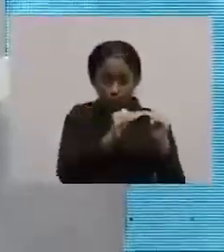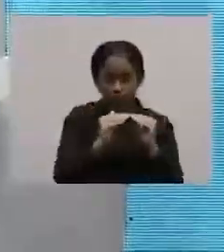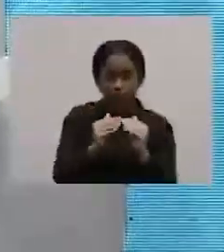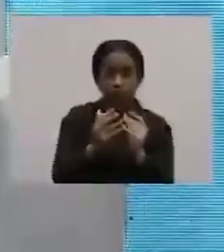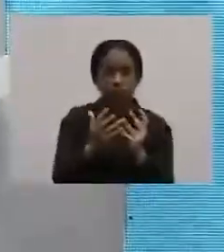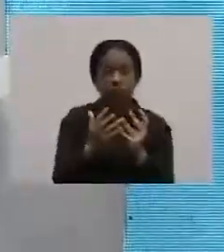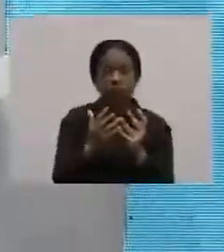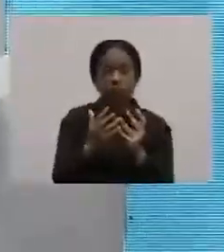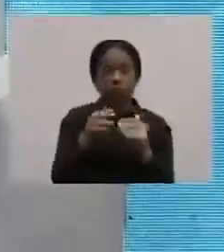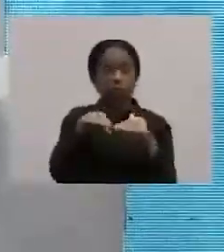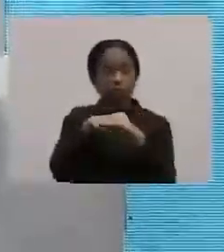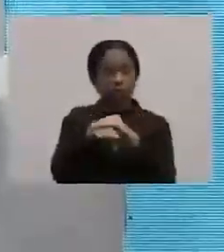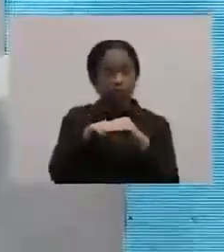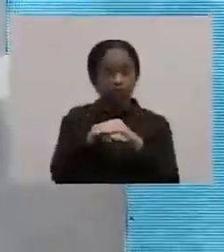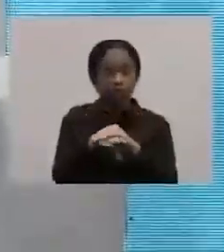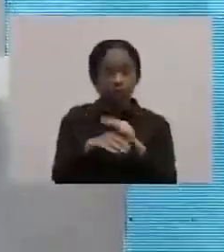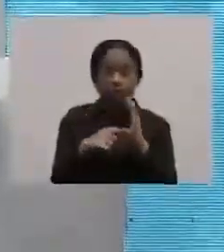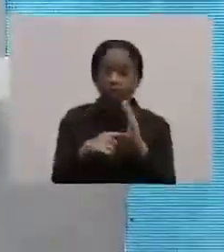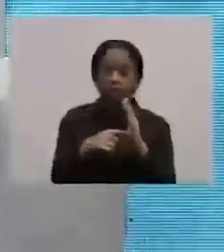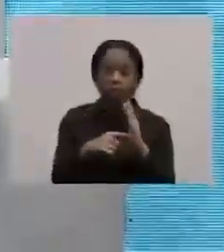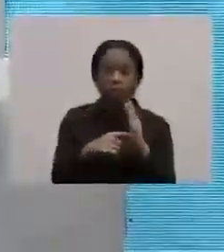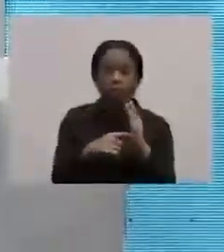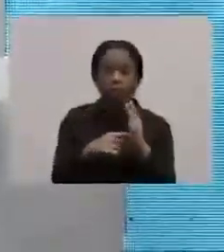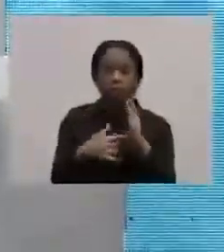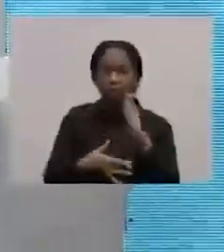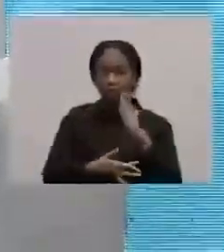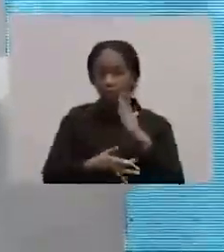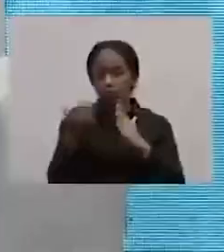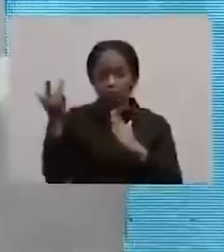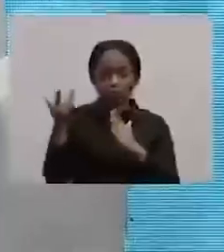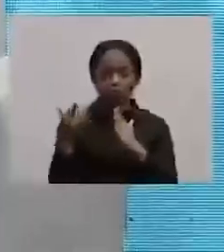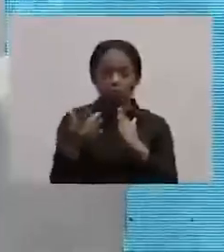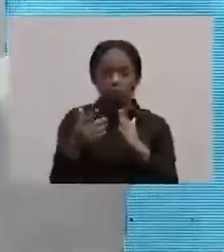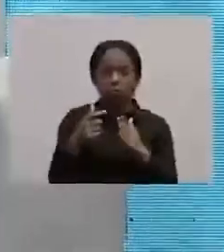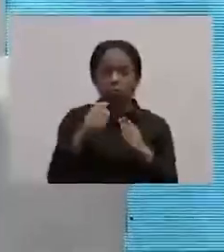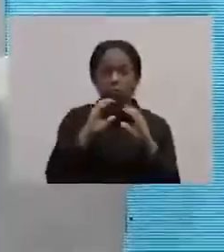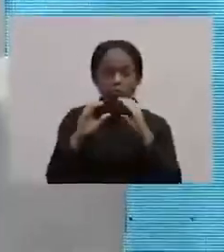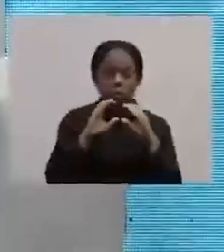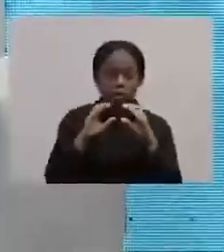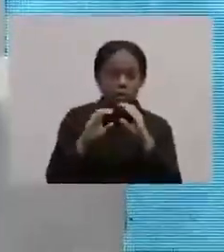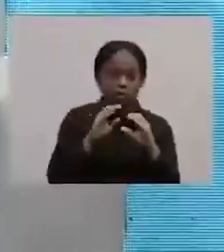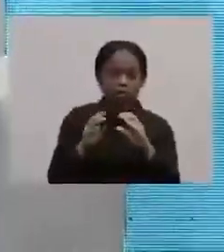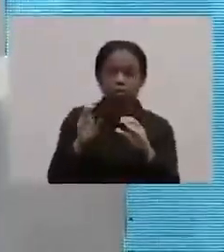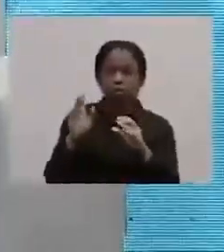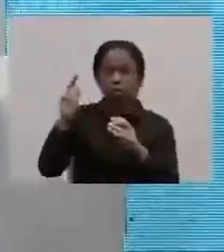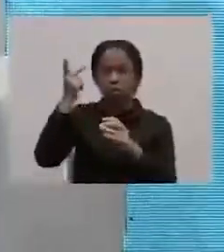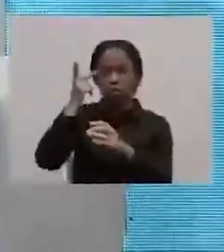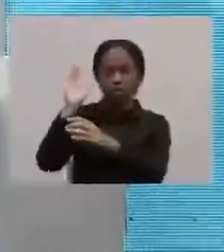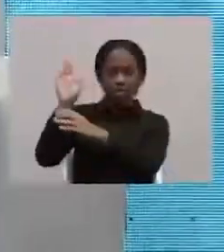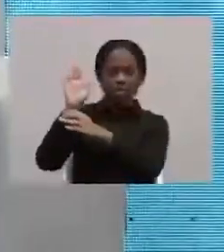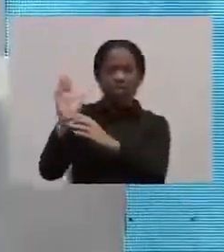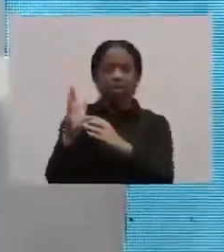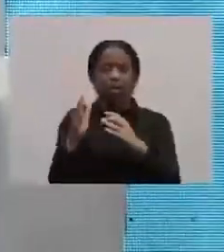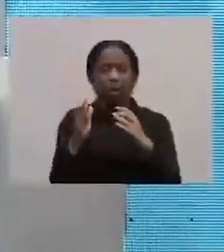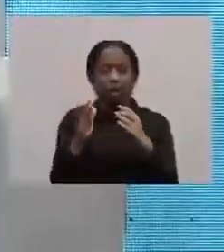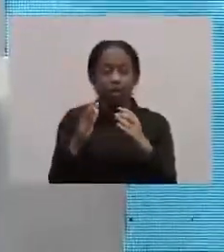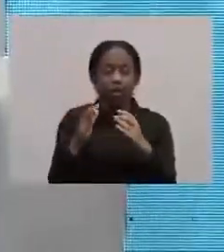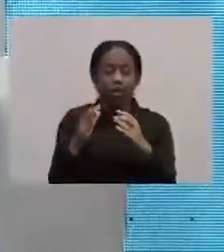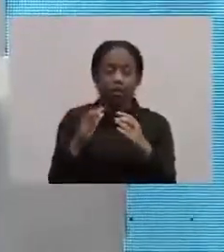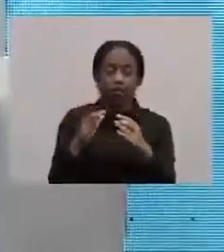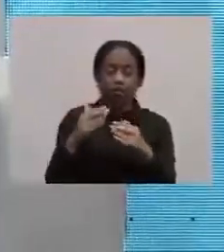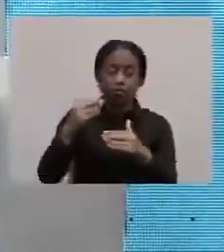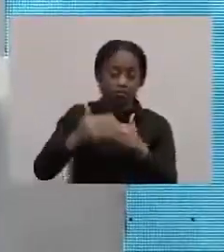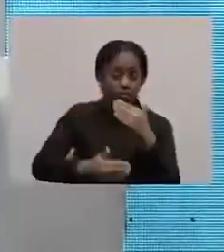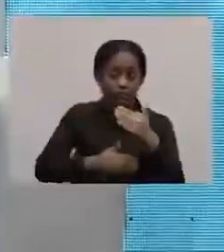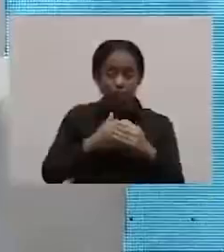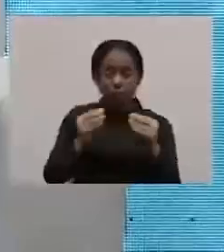el acceso, por ejemplo, a los medios diversos de comunicación de los partidos, que cada vez más está